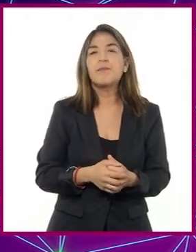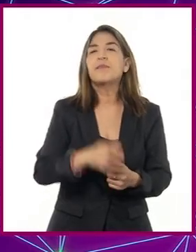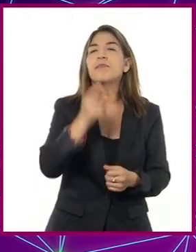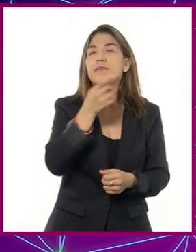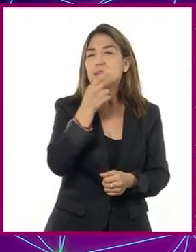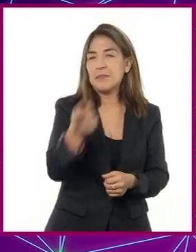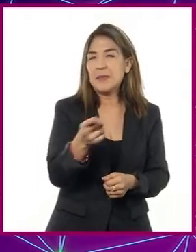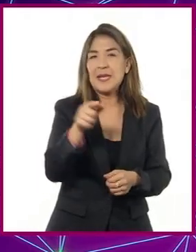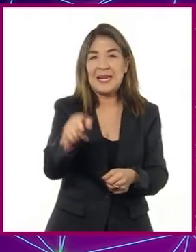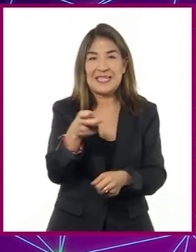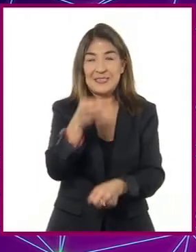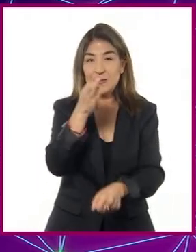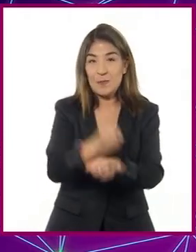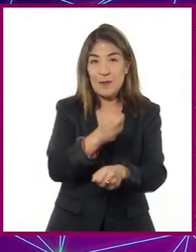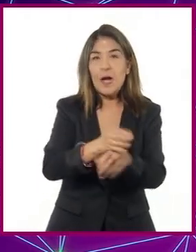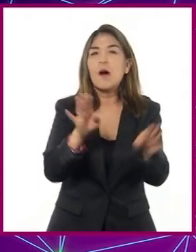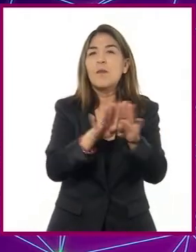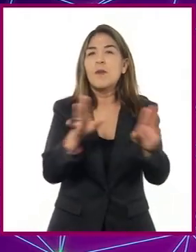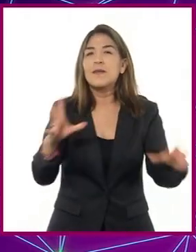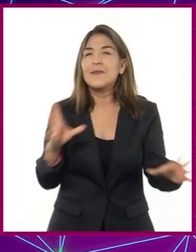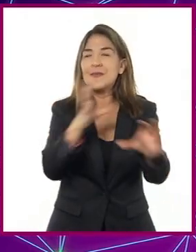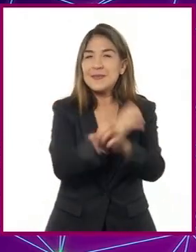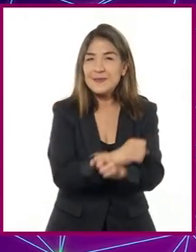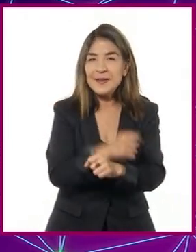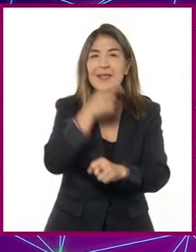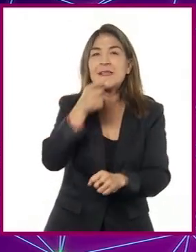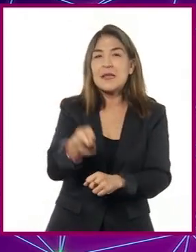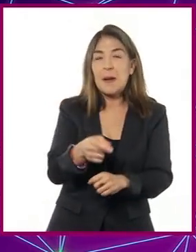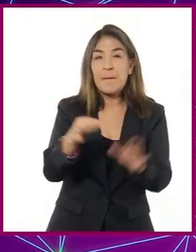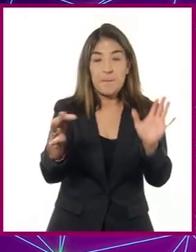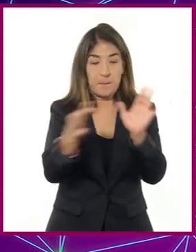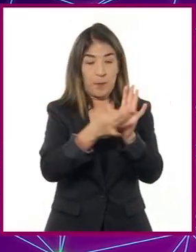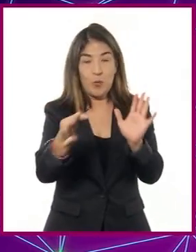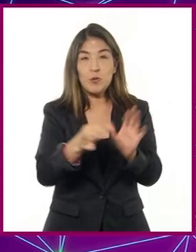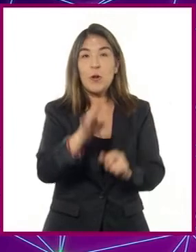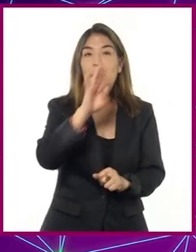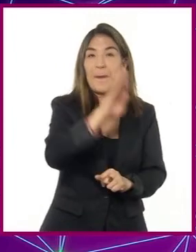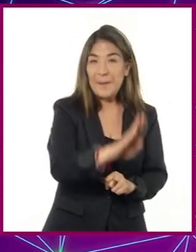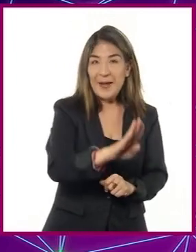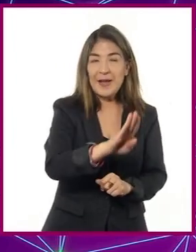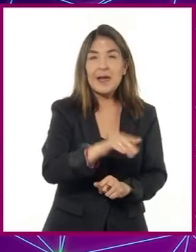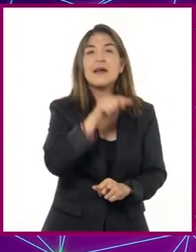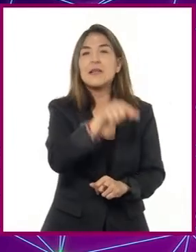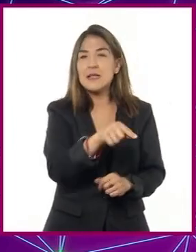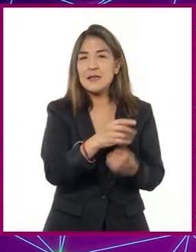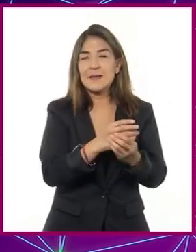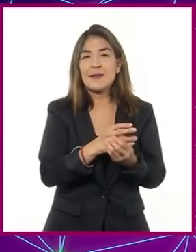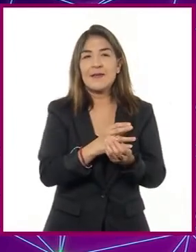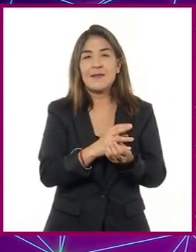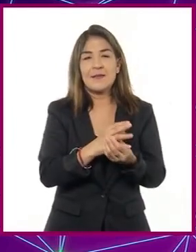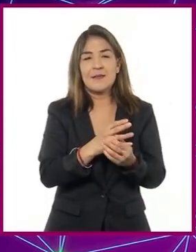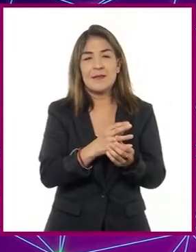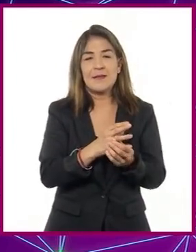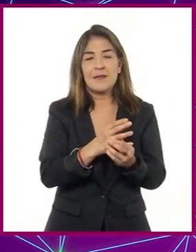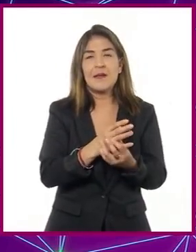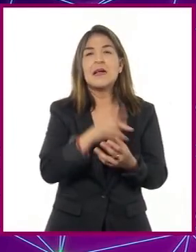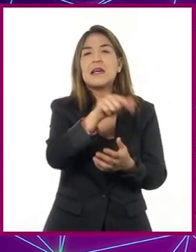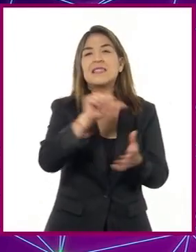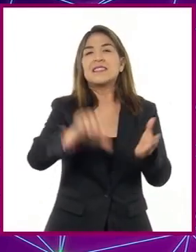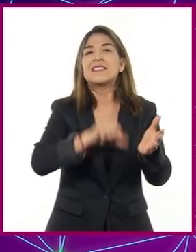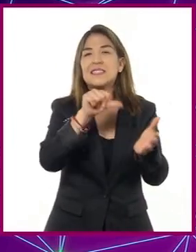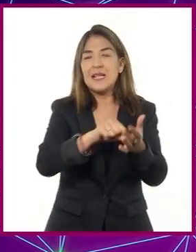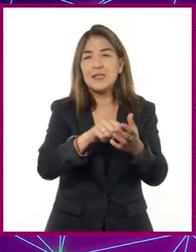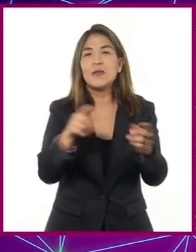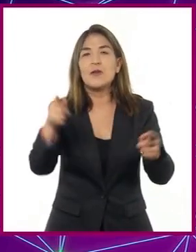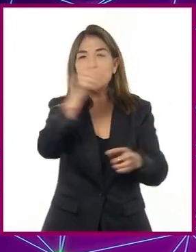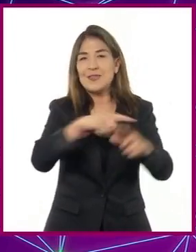Considerando esta misma definición, puesto que el punto B es a su vez el centro del